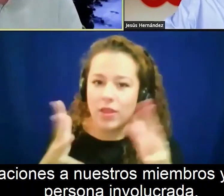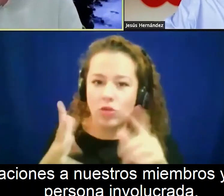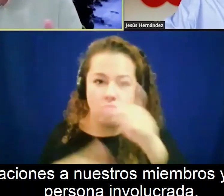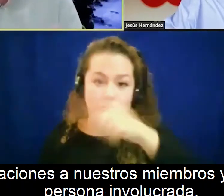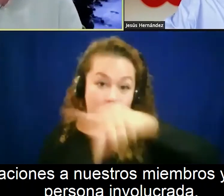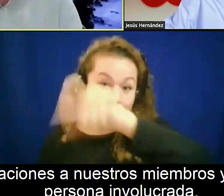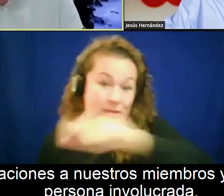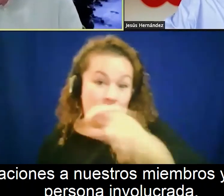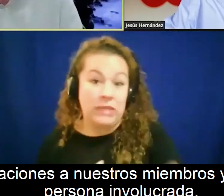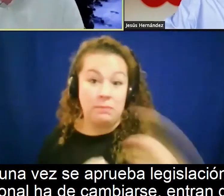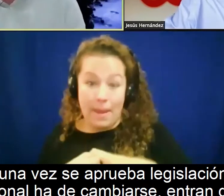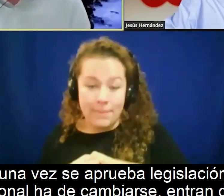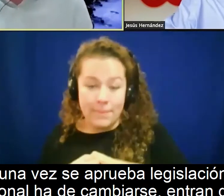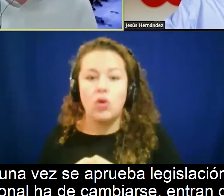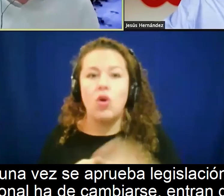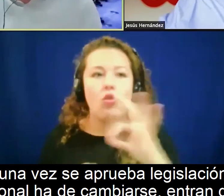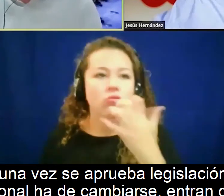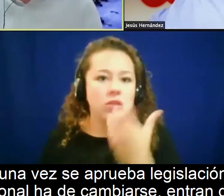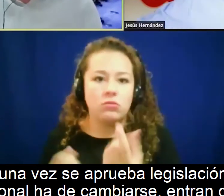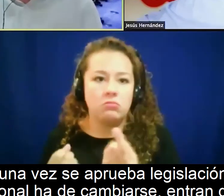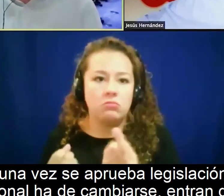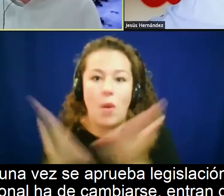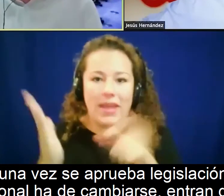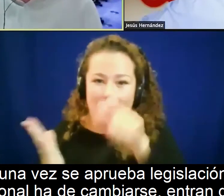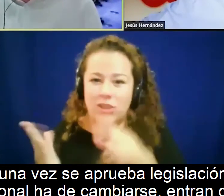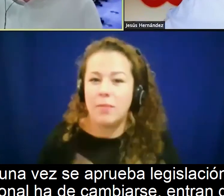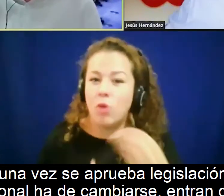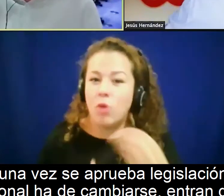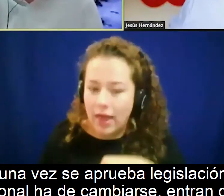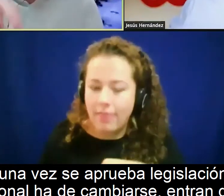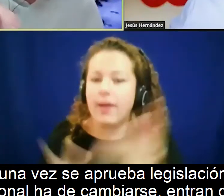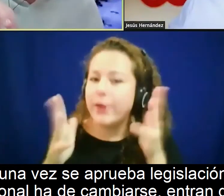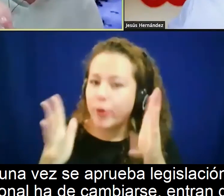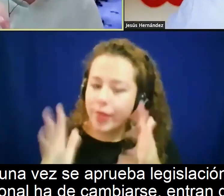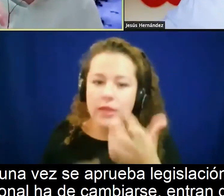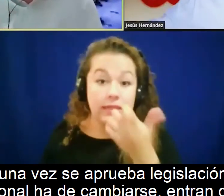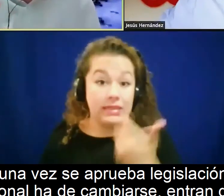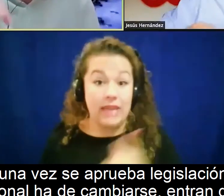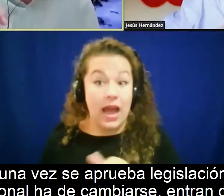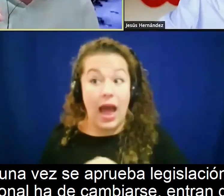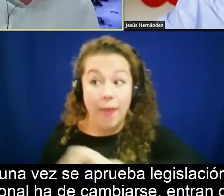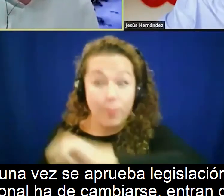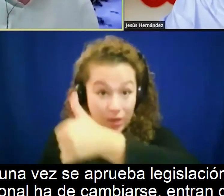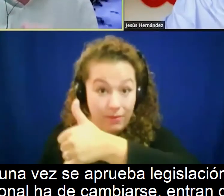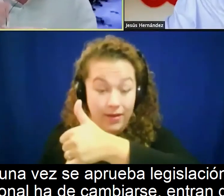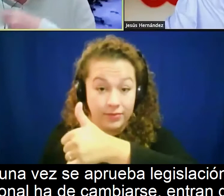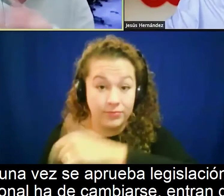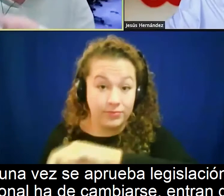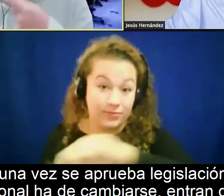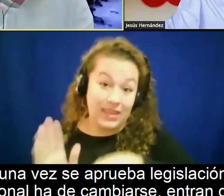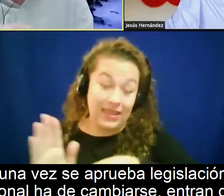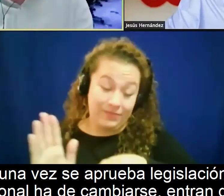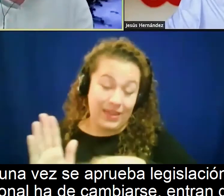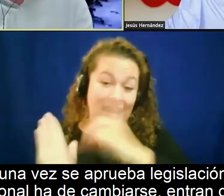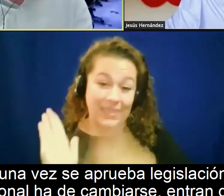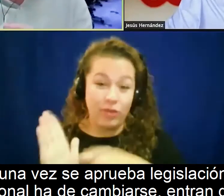y a cualquier persona que esté involucrada, porque claro, una vez se aprueba legislación europea, la legislación nacional ha de cambiarse. Entonces ahí